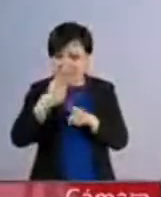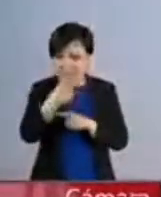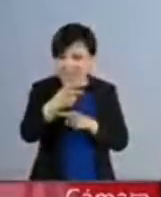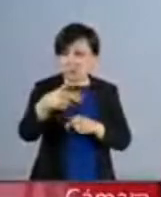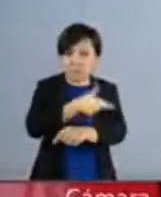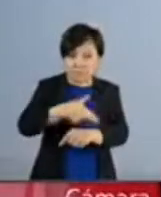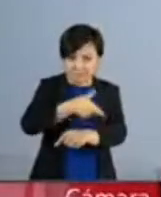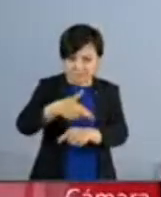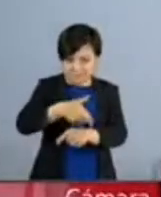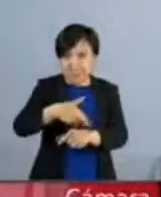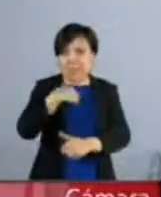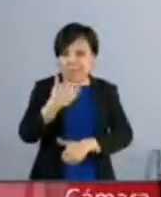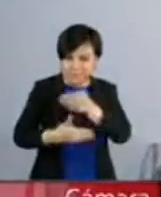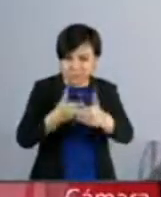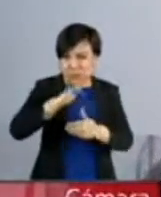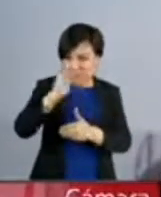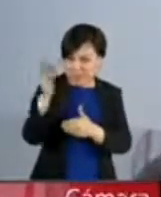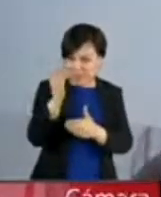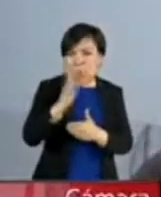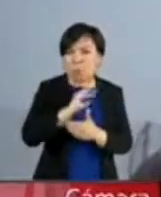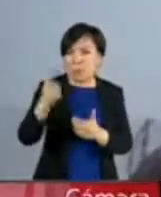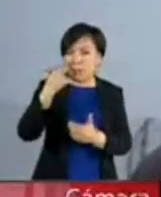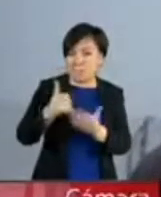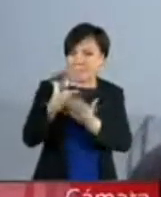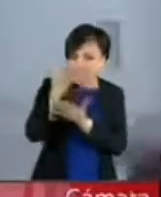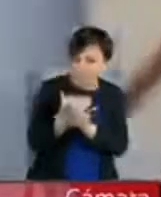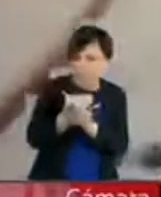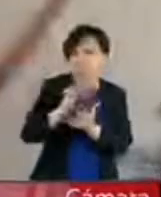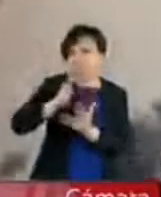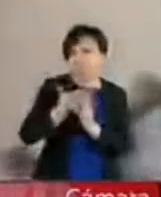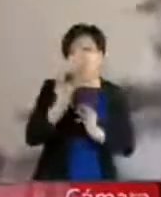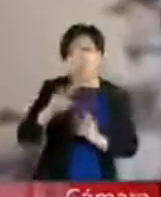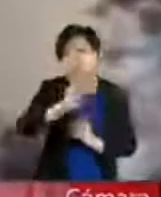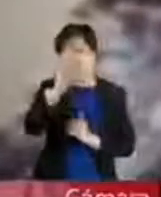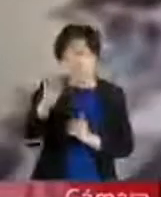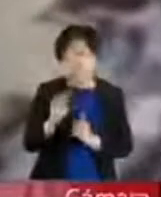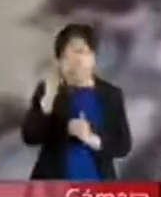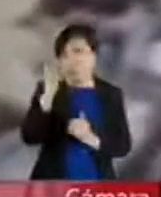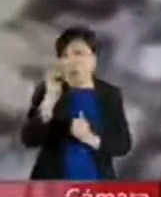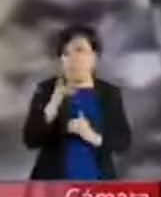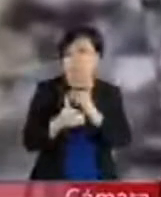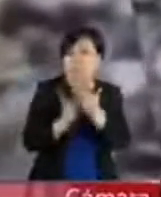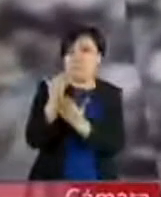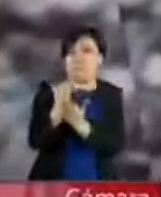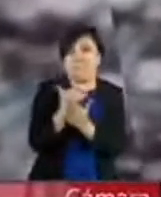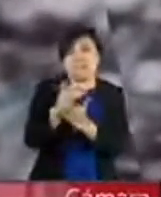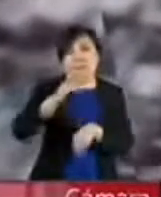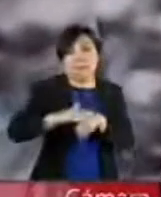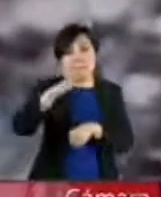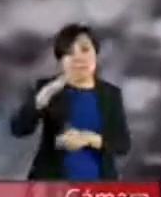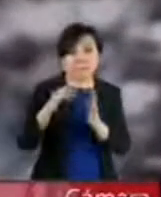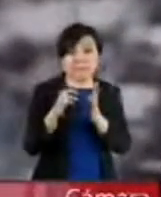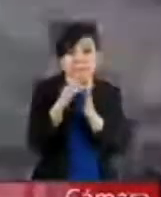servicios federales, se logró reducir el costo de un 50%. Sin duda, un ahorro